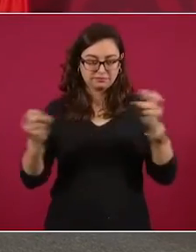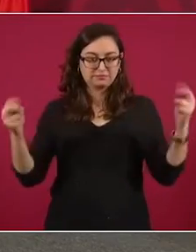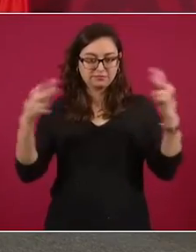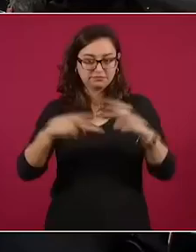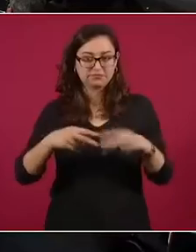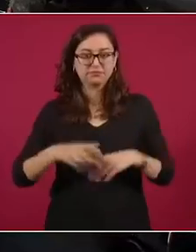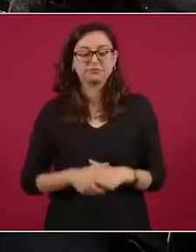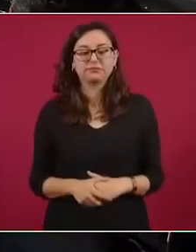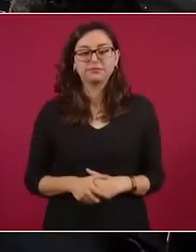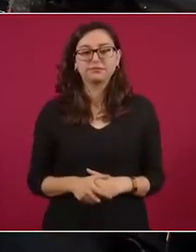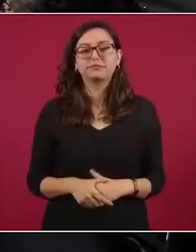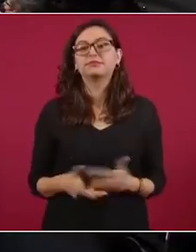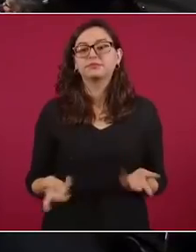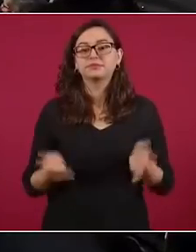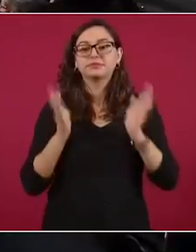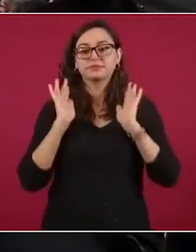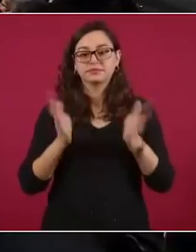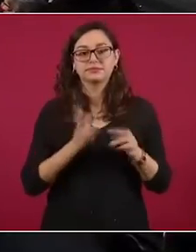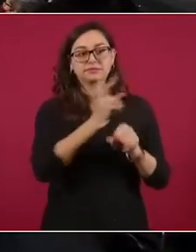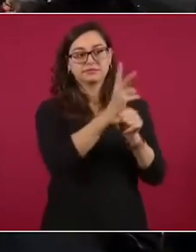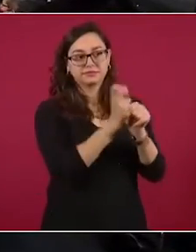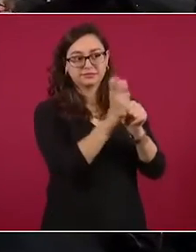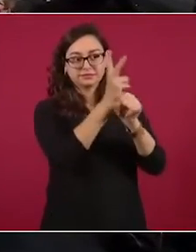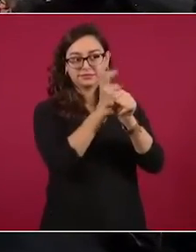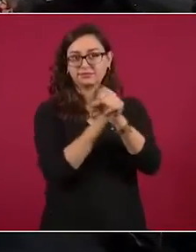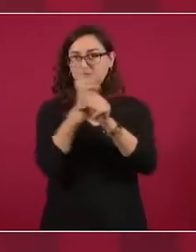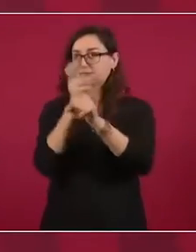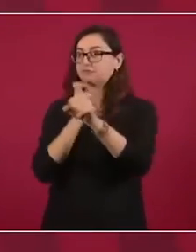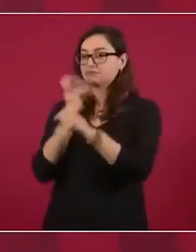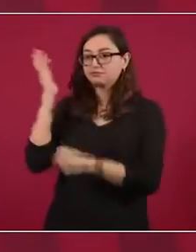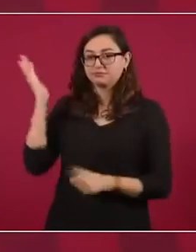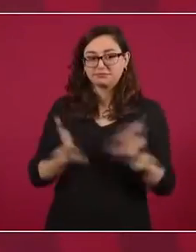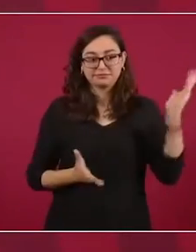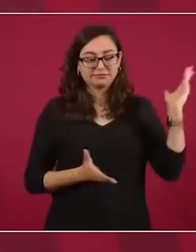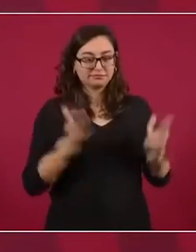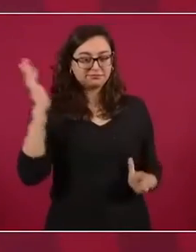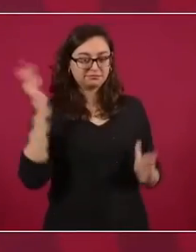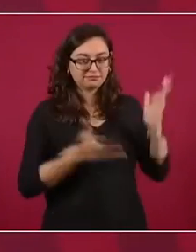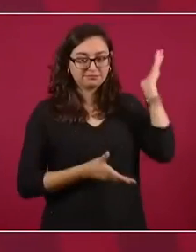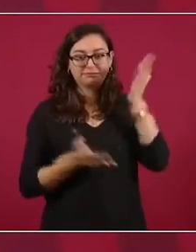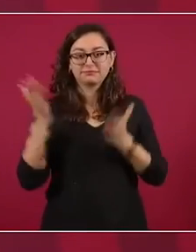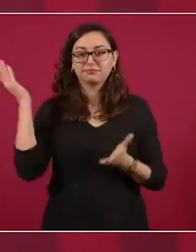Ya están llegando todos nuestros invitados. Ya se